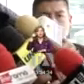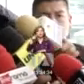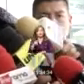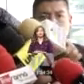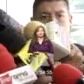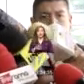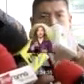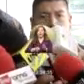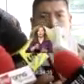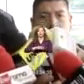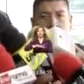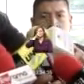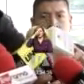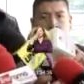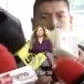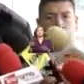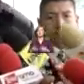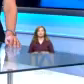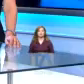señores jueces? ¿Hasta cuándo?